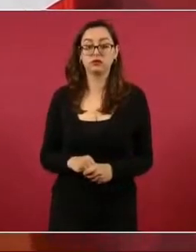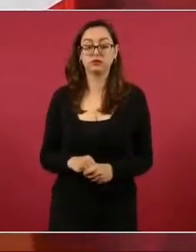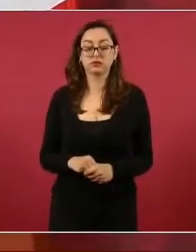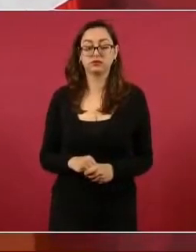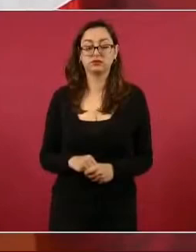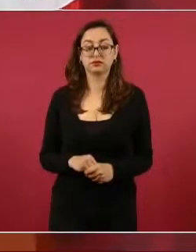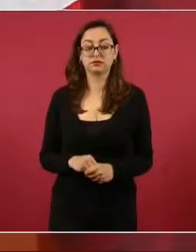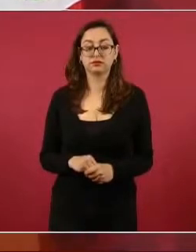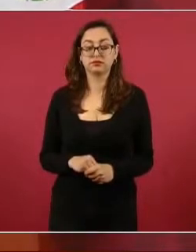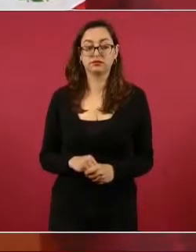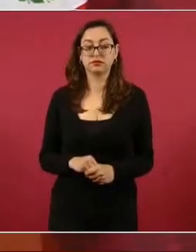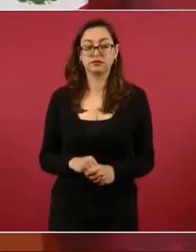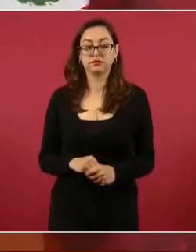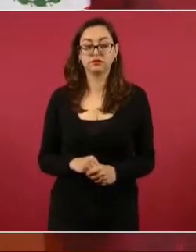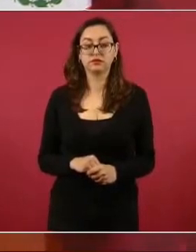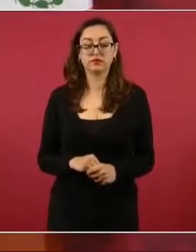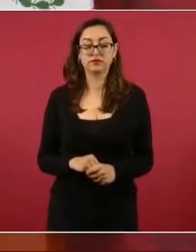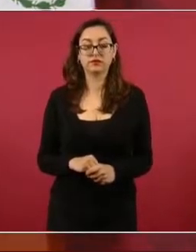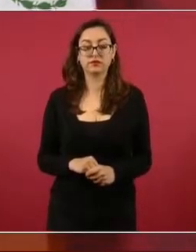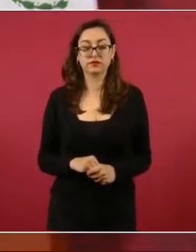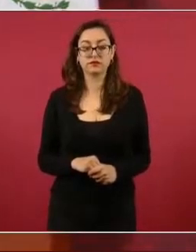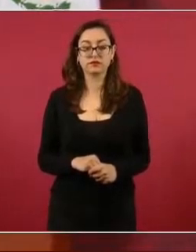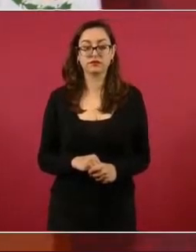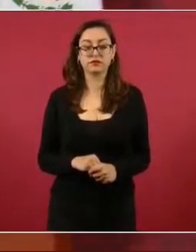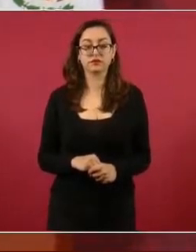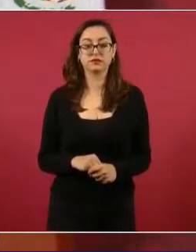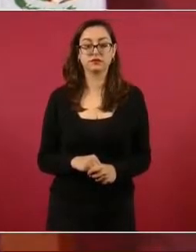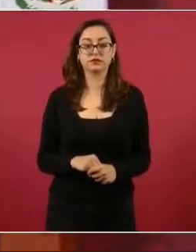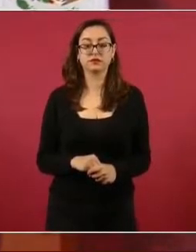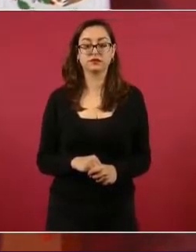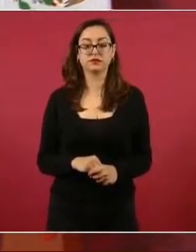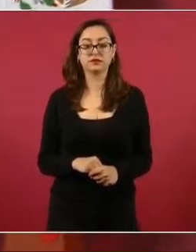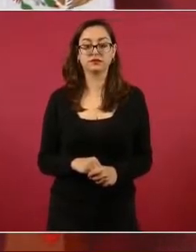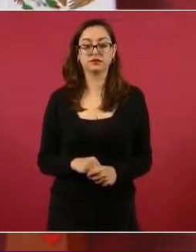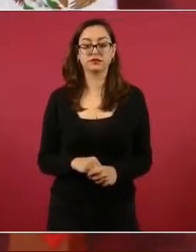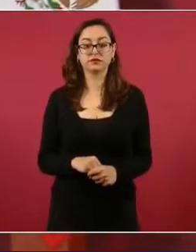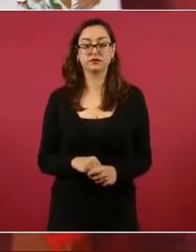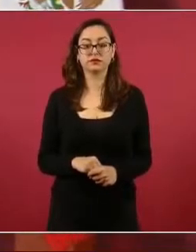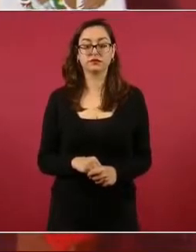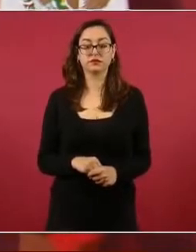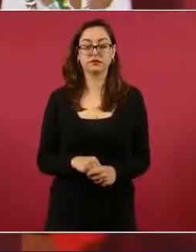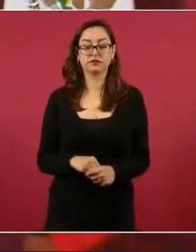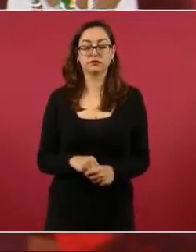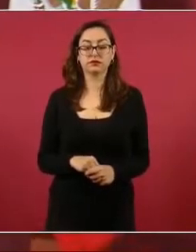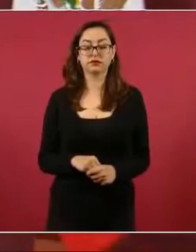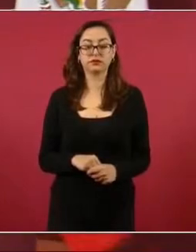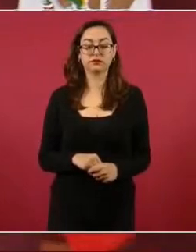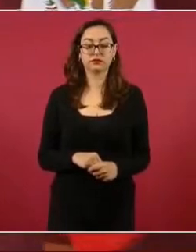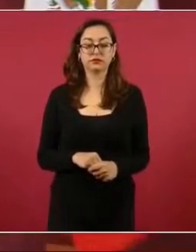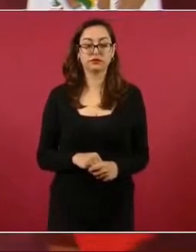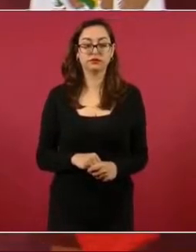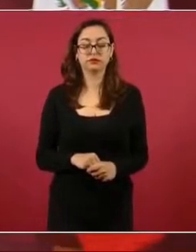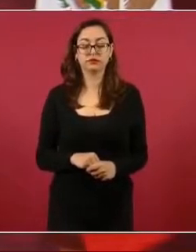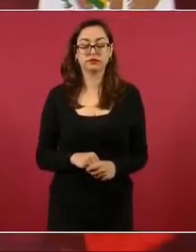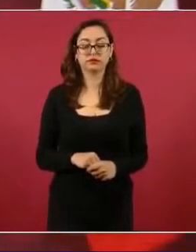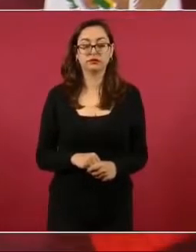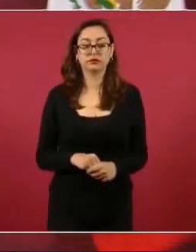medida? No fue lo único, pero ¿por qué se agravó el